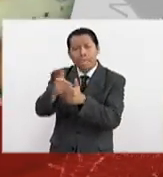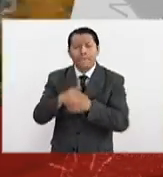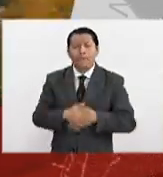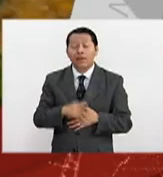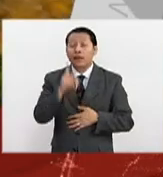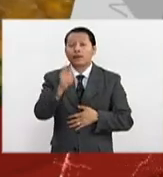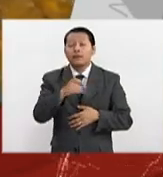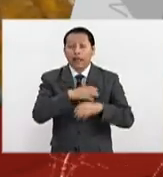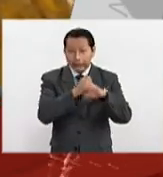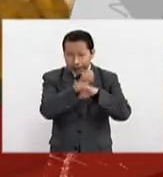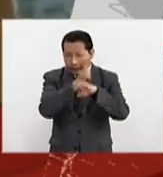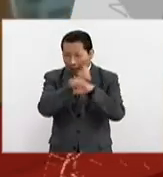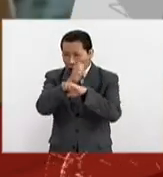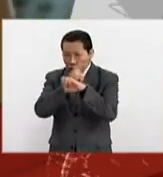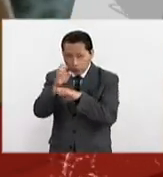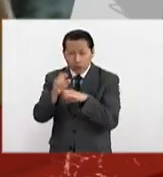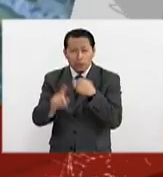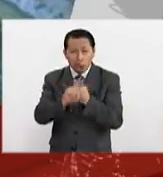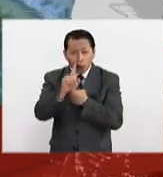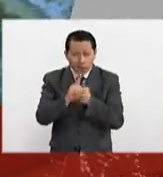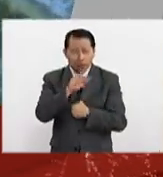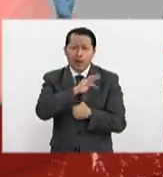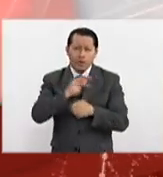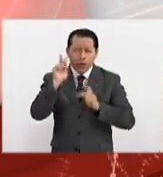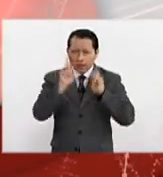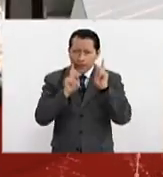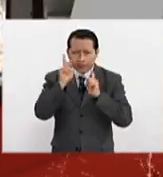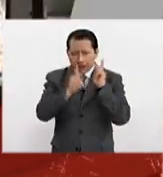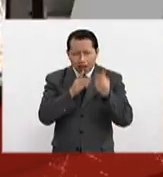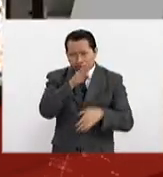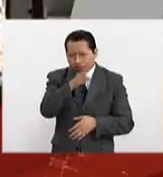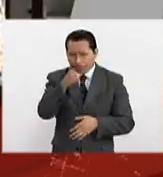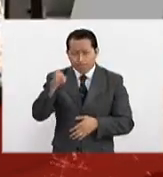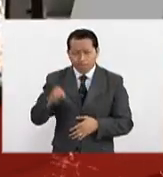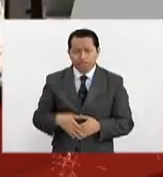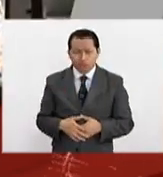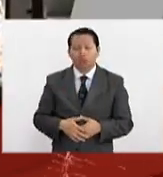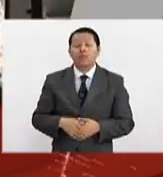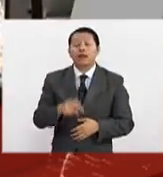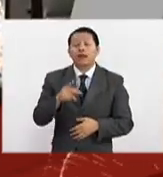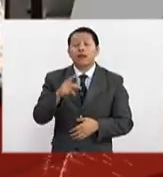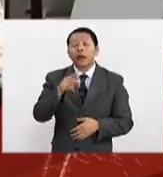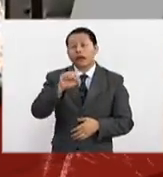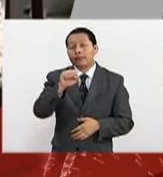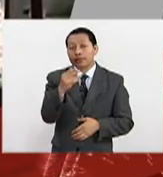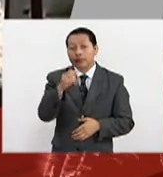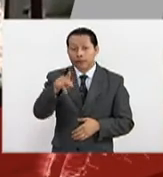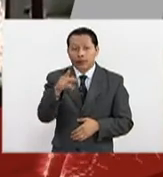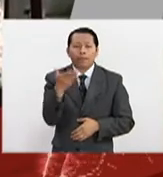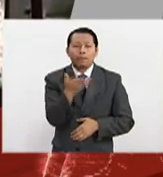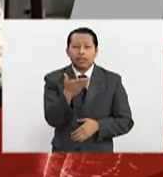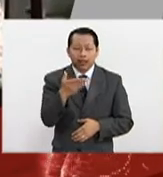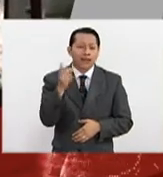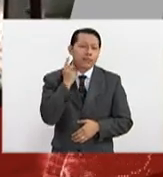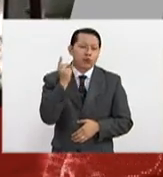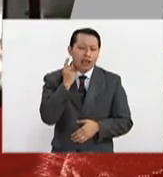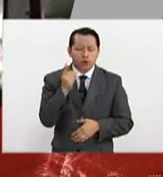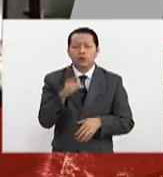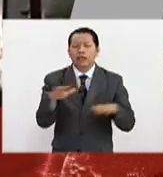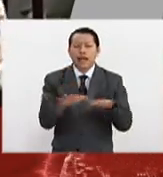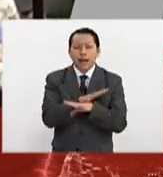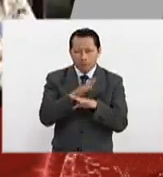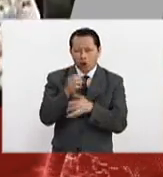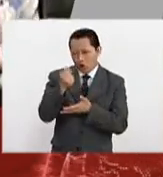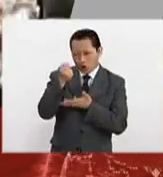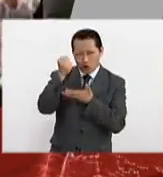los estados afectados es visitarlos. El secretario de Hacienda, José Antonio Meade, pide a diputados modificar el paquete